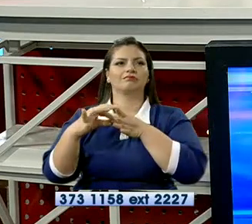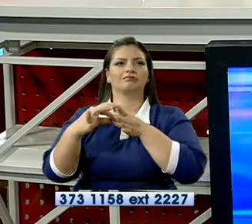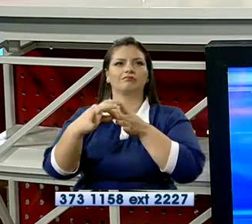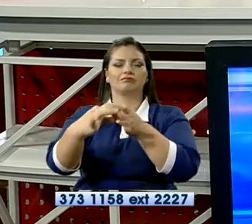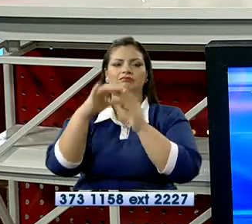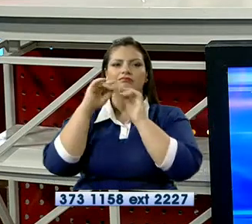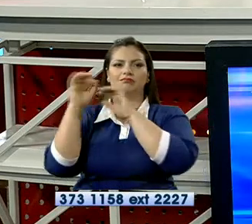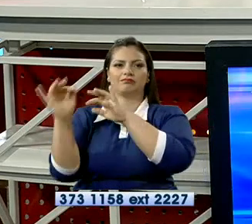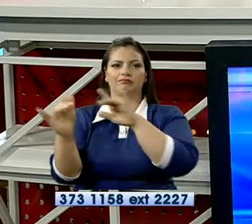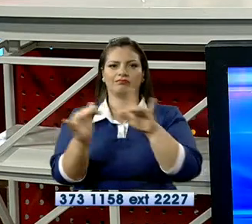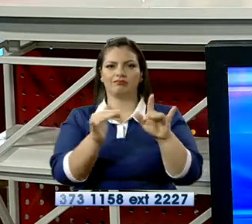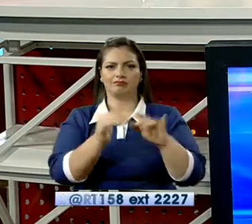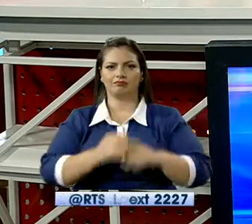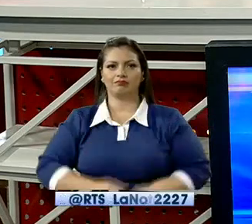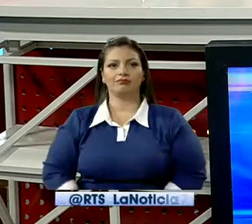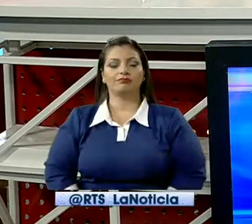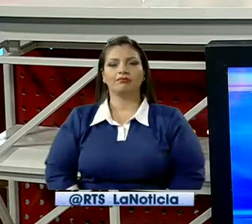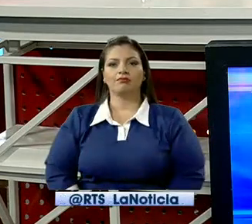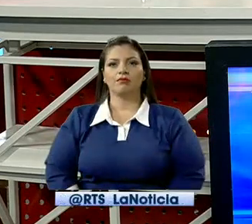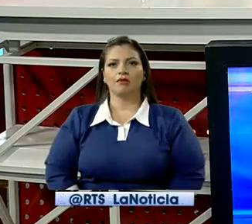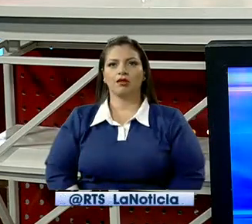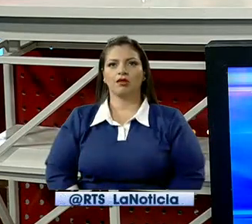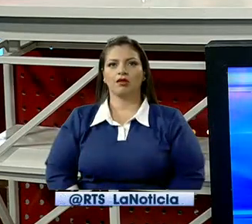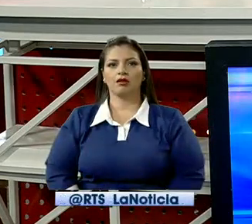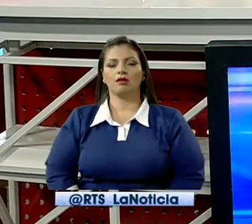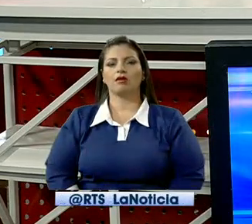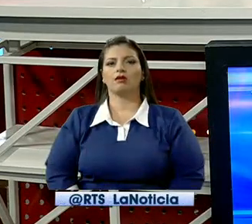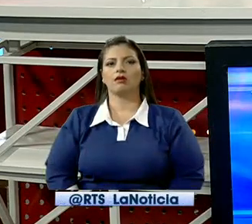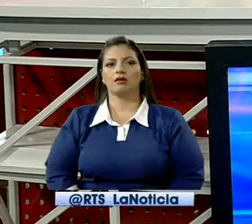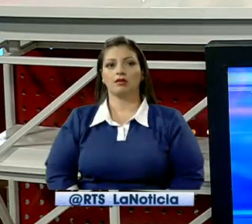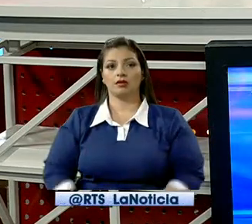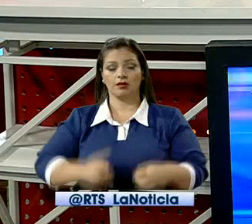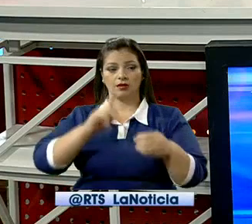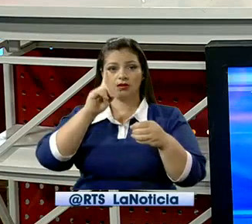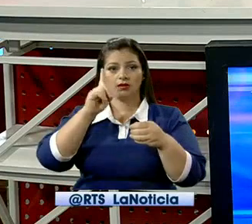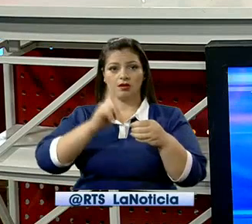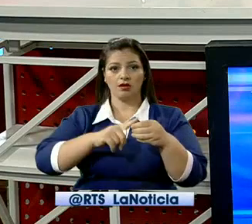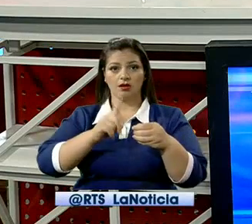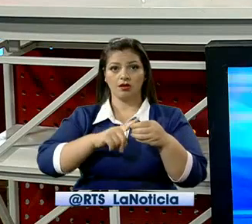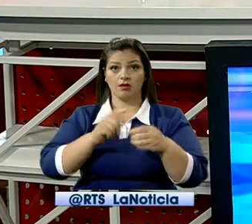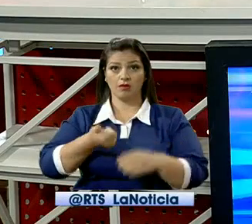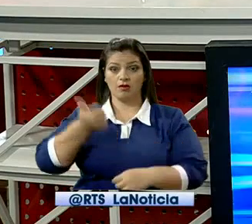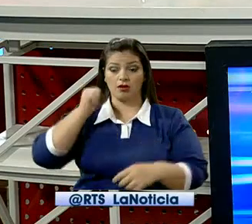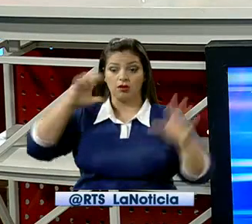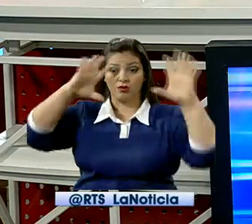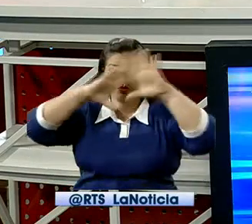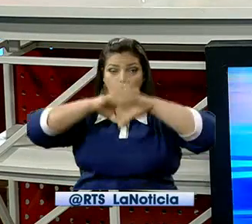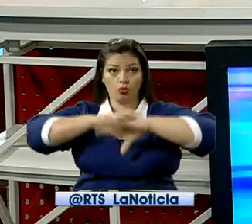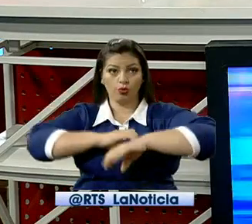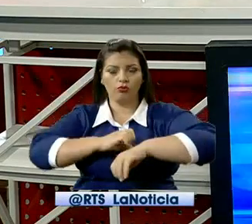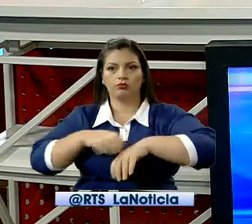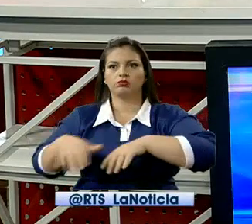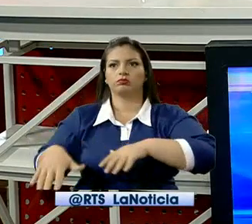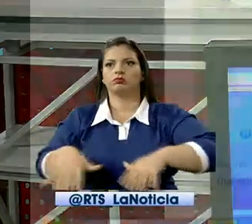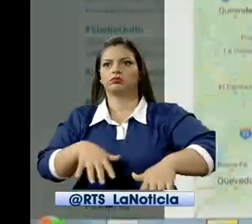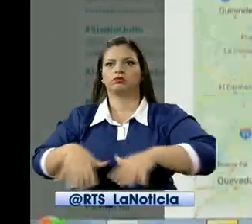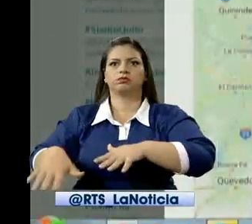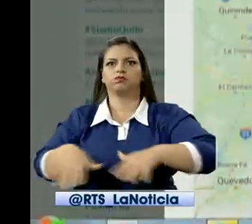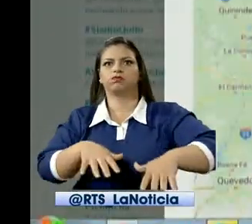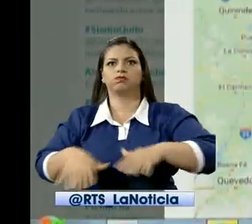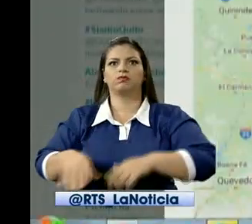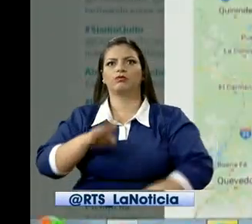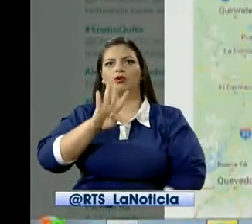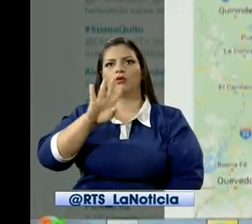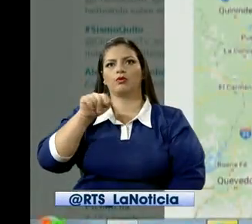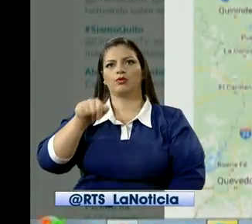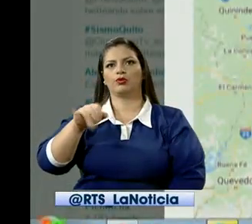Tenemos que decirles justamente que la tierra volvió a temblar y esta vez en Quito. Así es. Anoche un sismo de 4.7 grados sacudió a